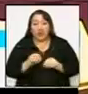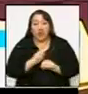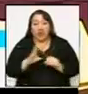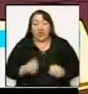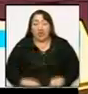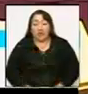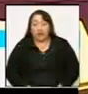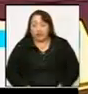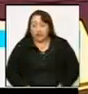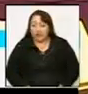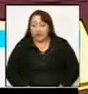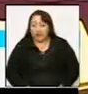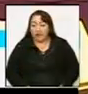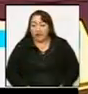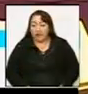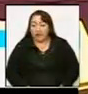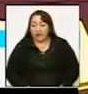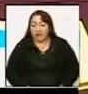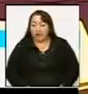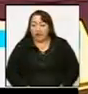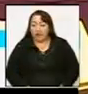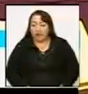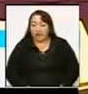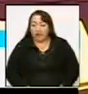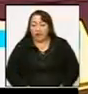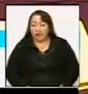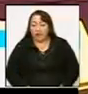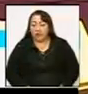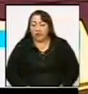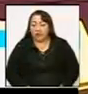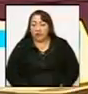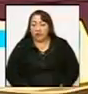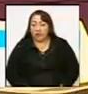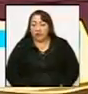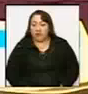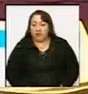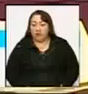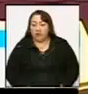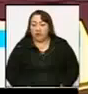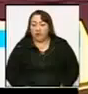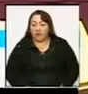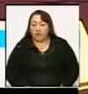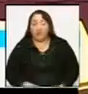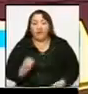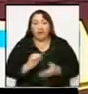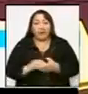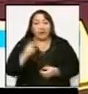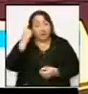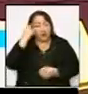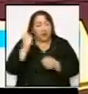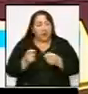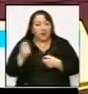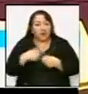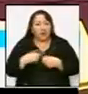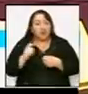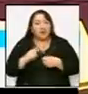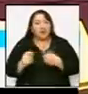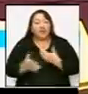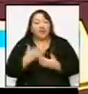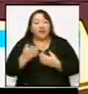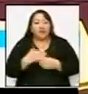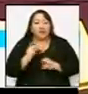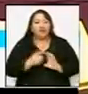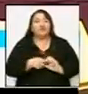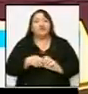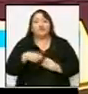quede sentada cuál era la posición y finalmente la determinación que se tome, más que pensando en el afiliado que necesita facilidades